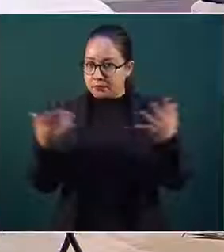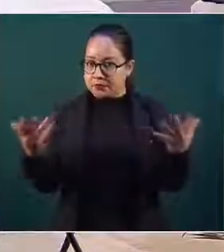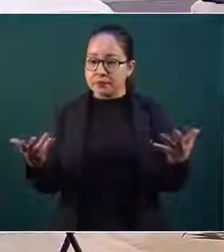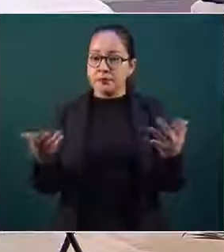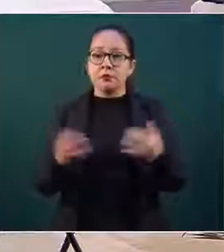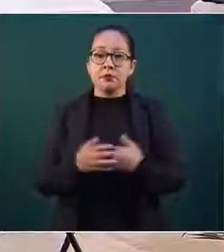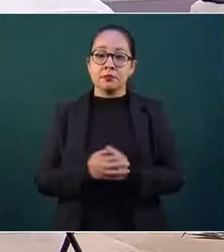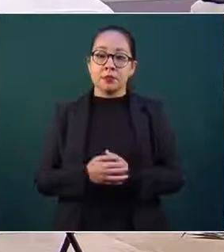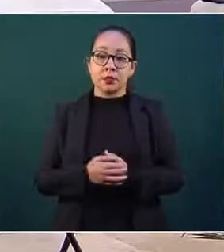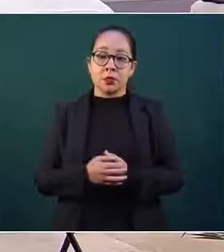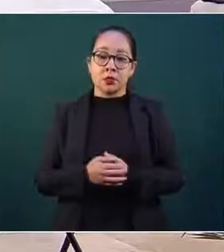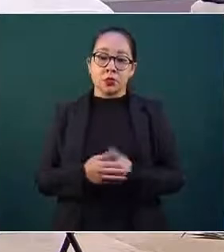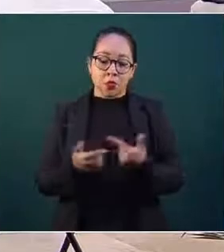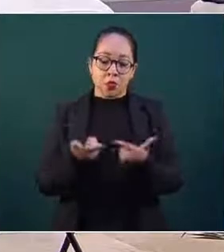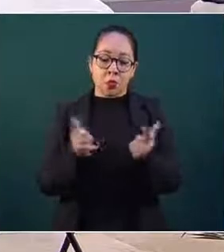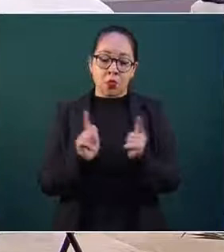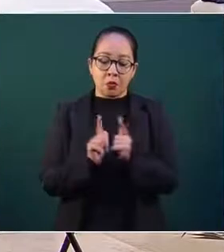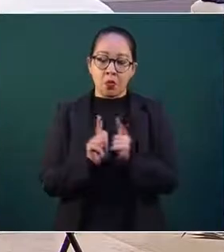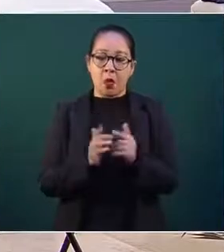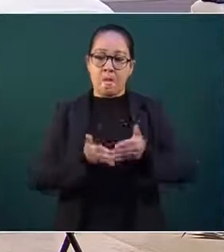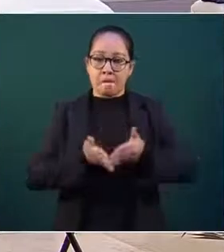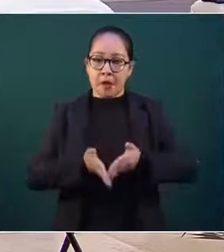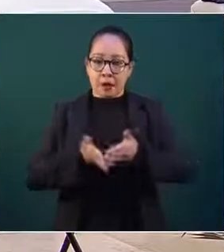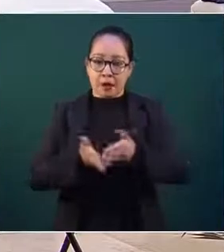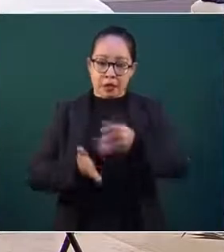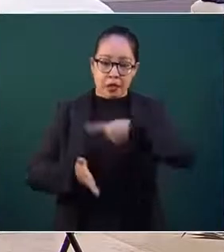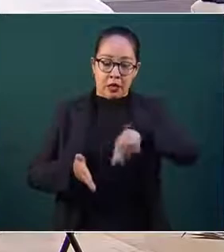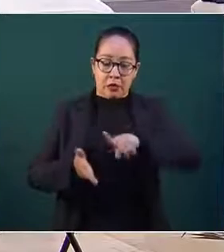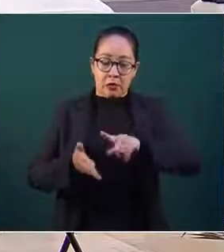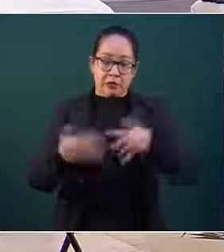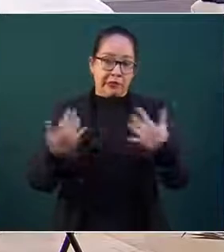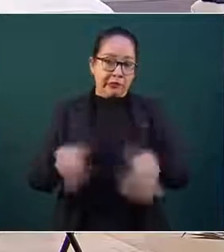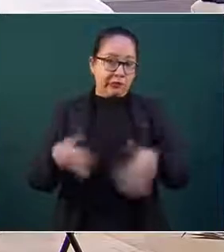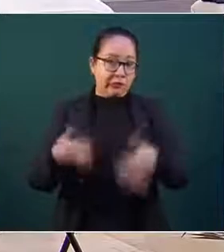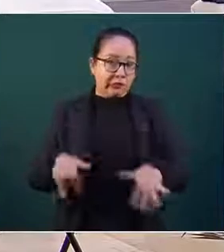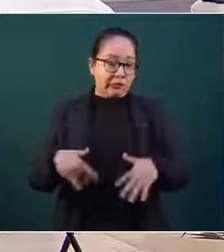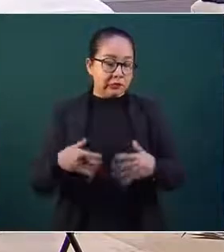donde unos marinos se excedieron